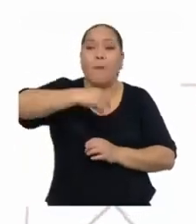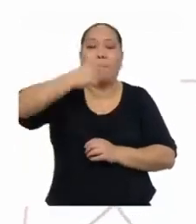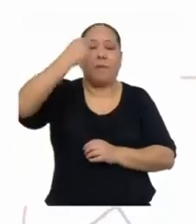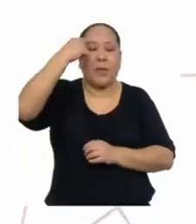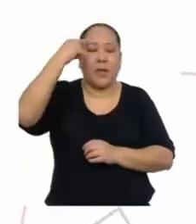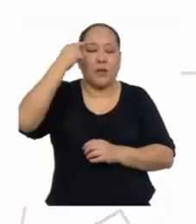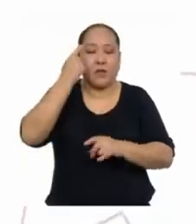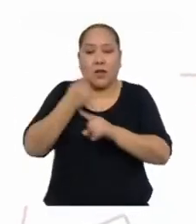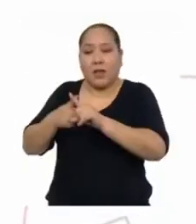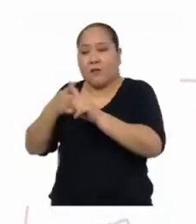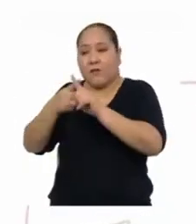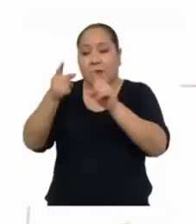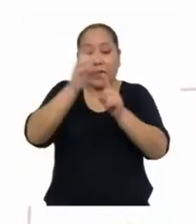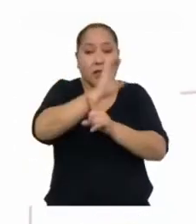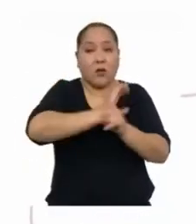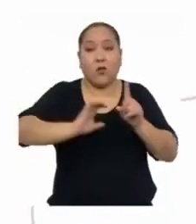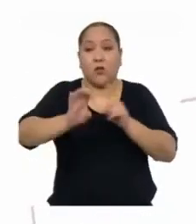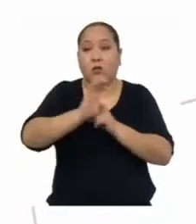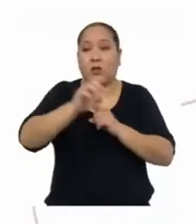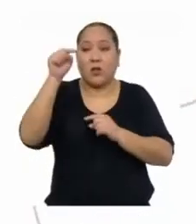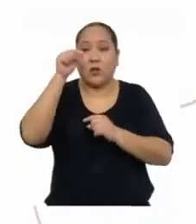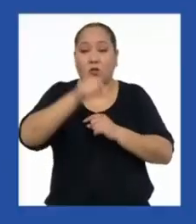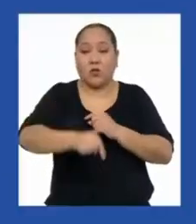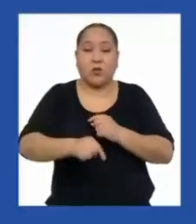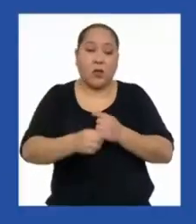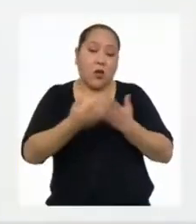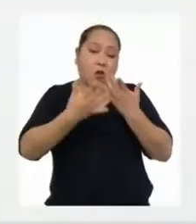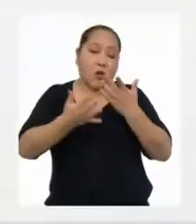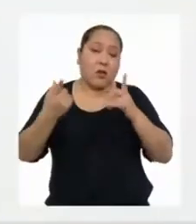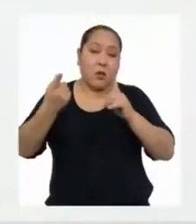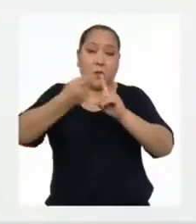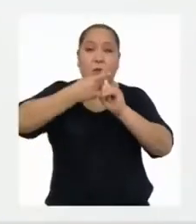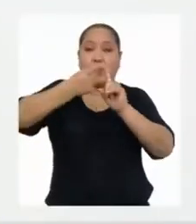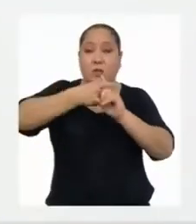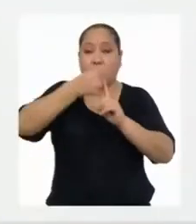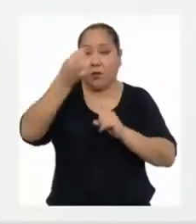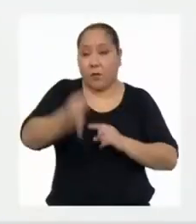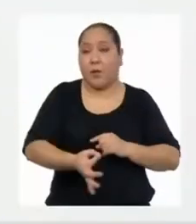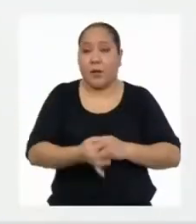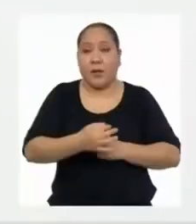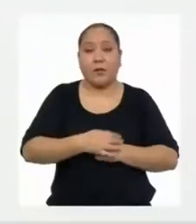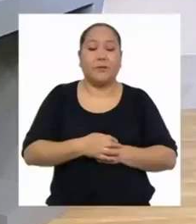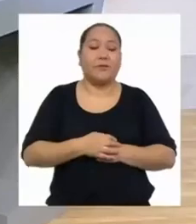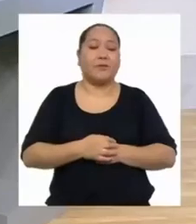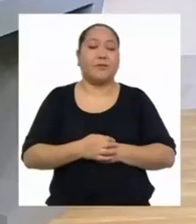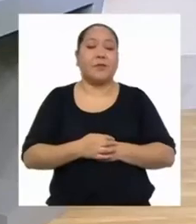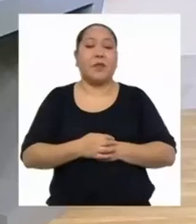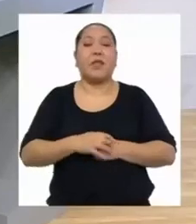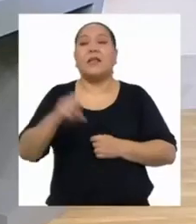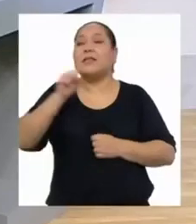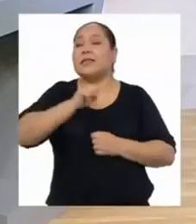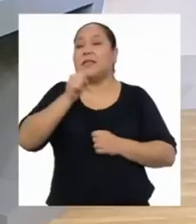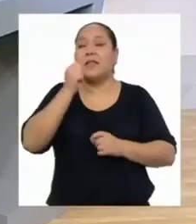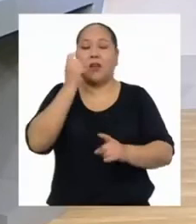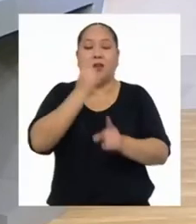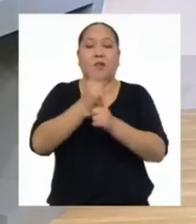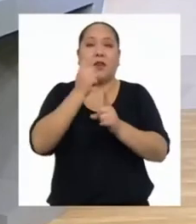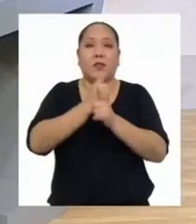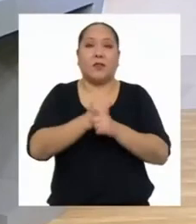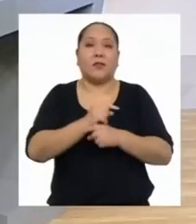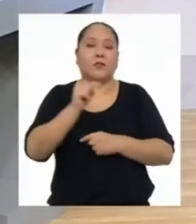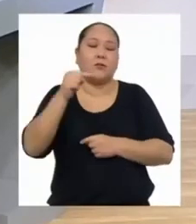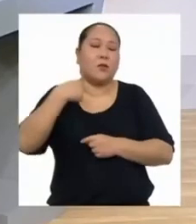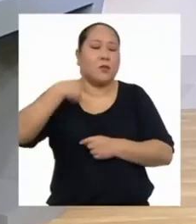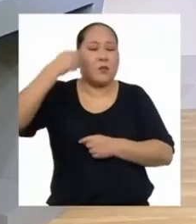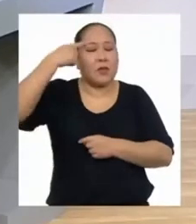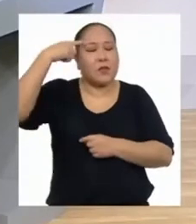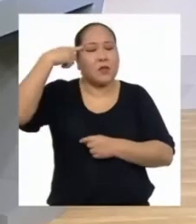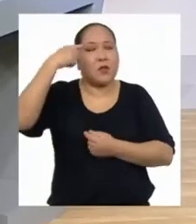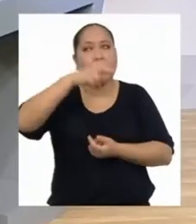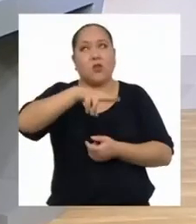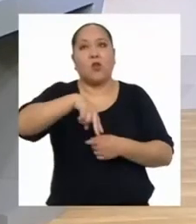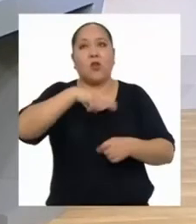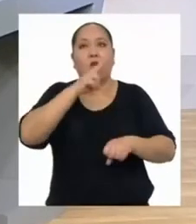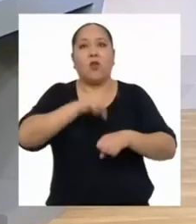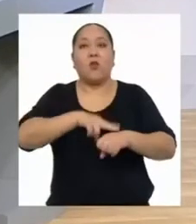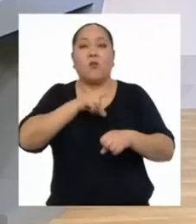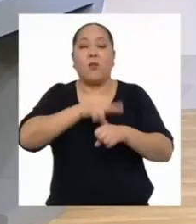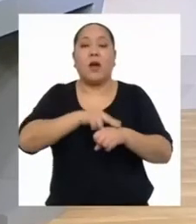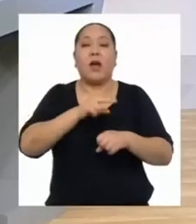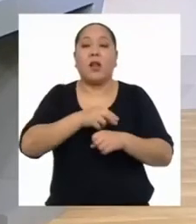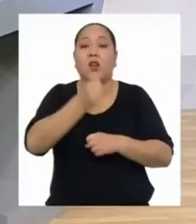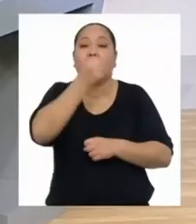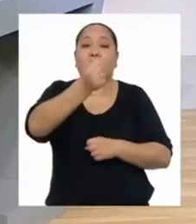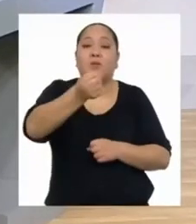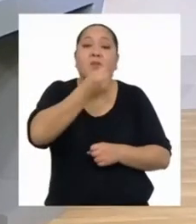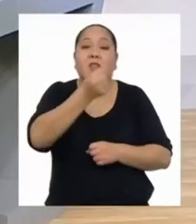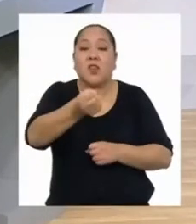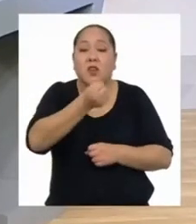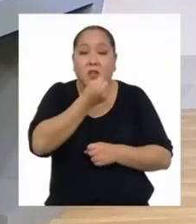diversidad cultural es un aspecto positivo, ¿no? Correcto. Y creo que son normalmente los periodistas los que